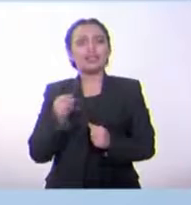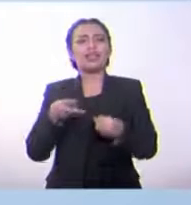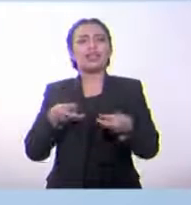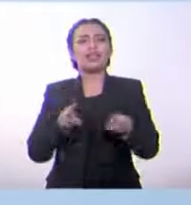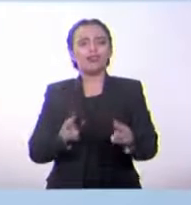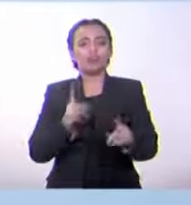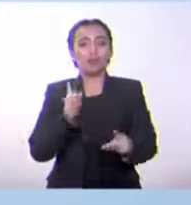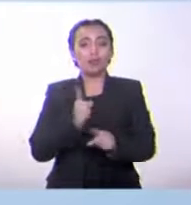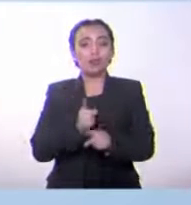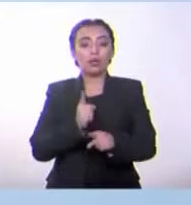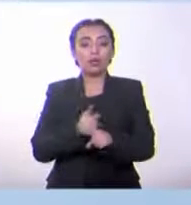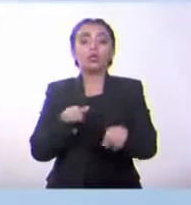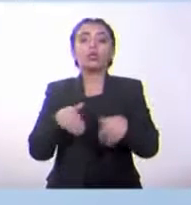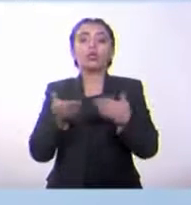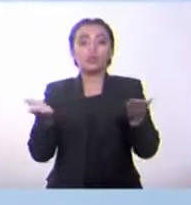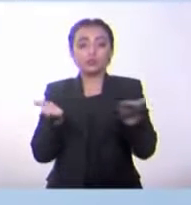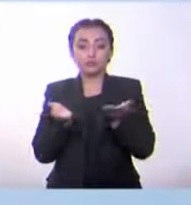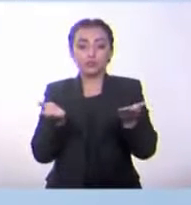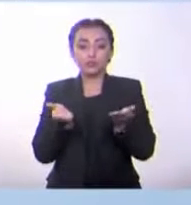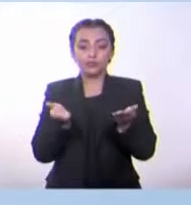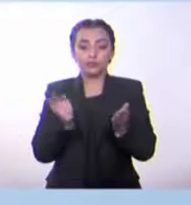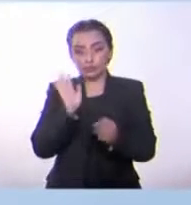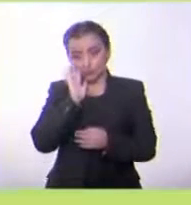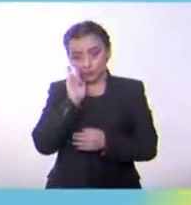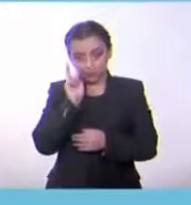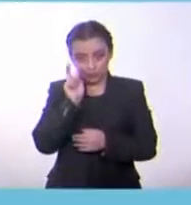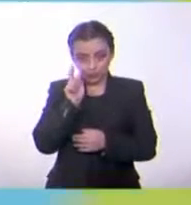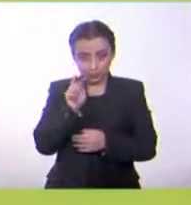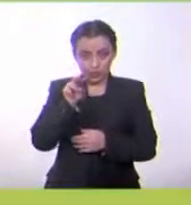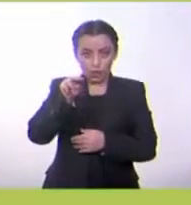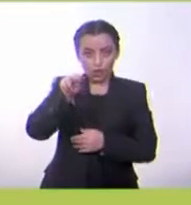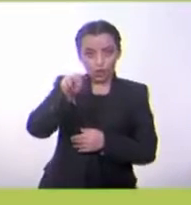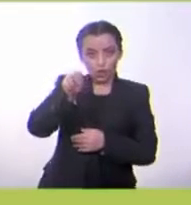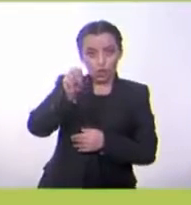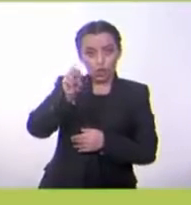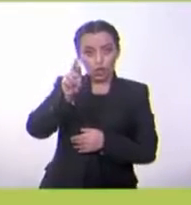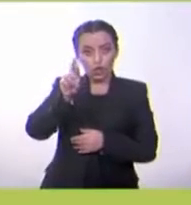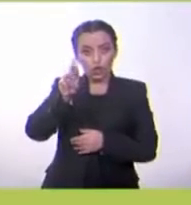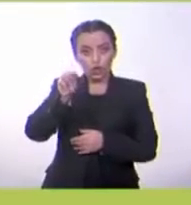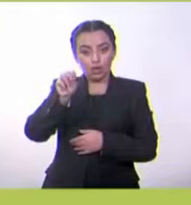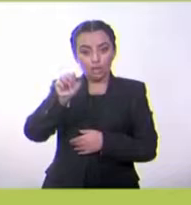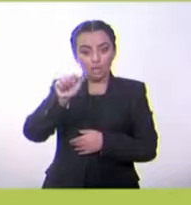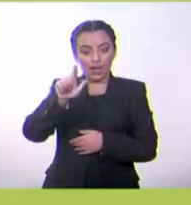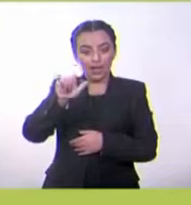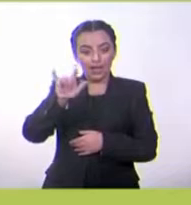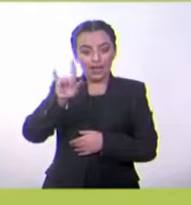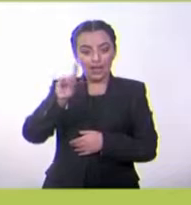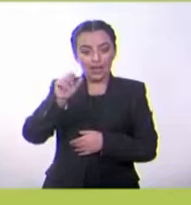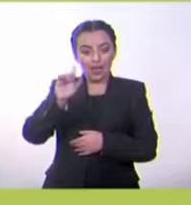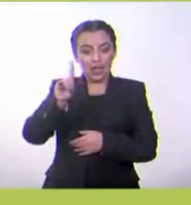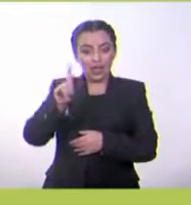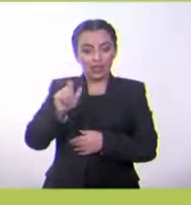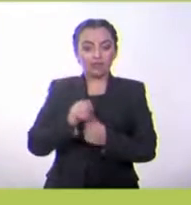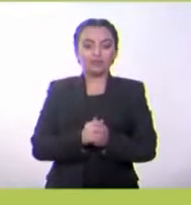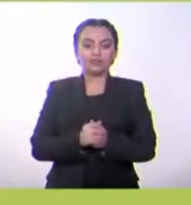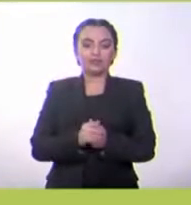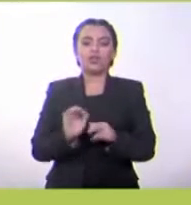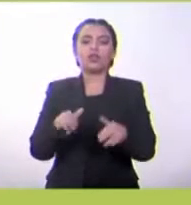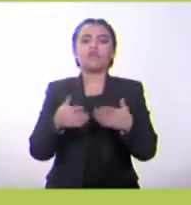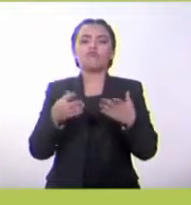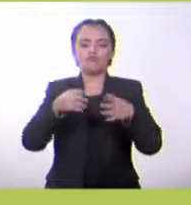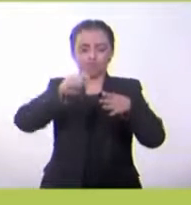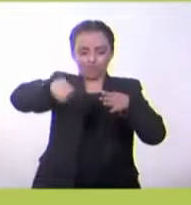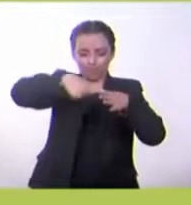Ahora veamos cómo se calcula la normalidad. Calcular la normalidad de una